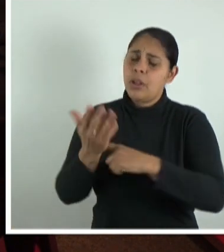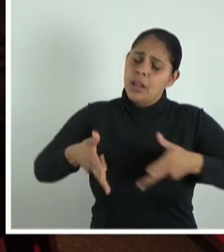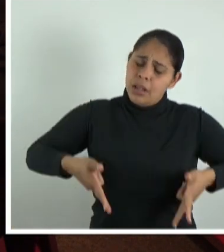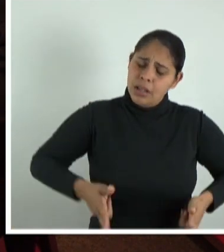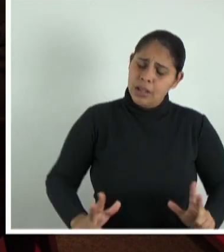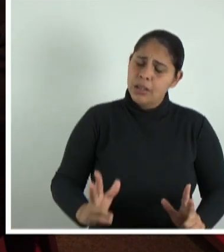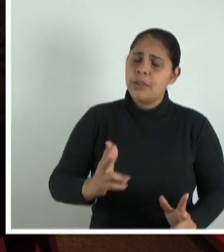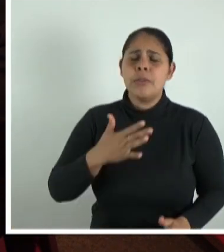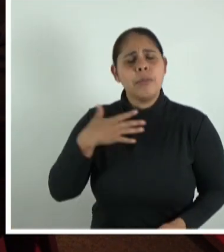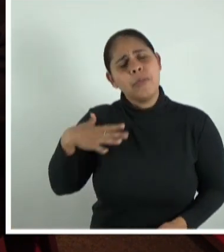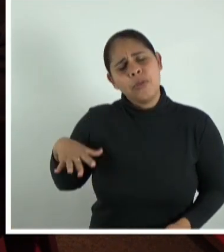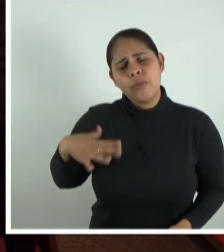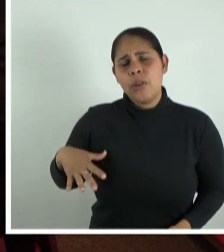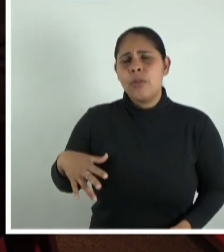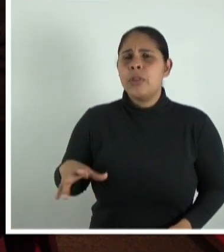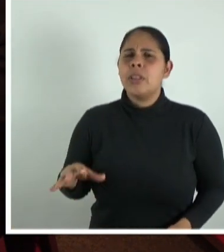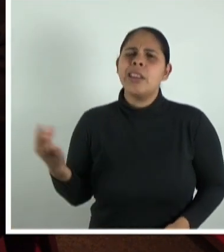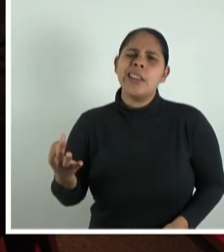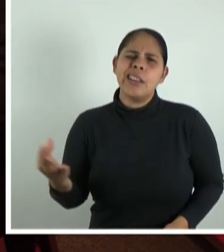de esa religión, de esas formas,